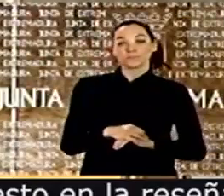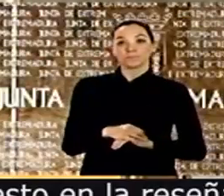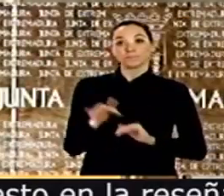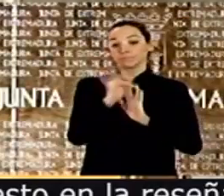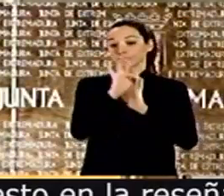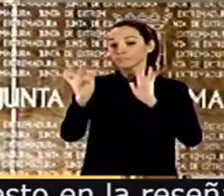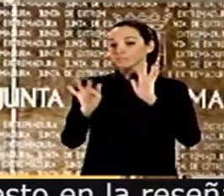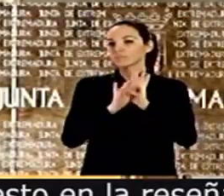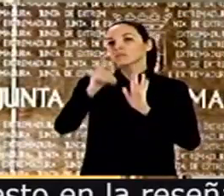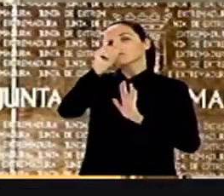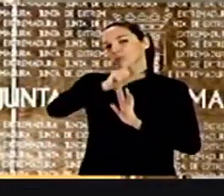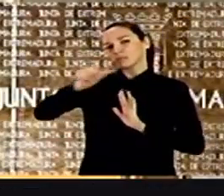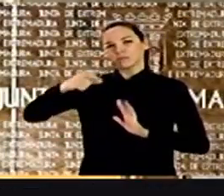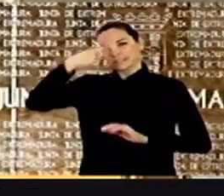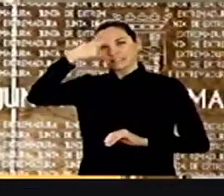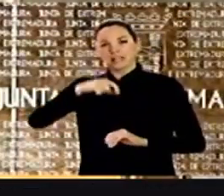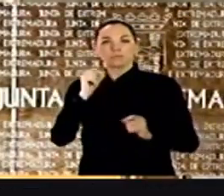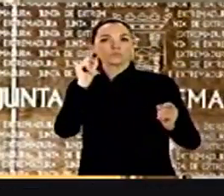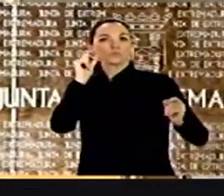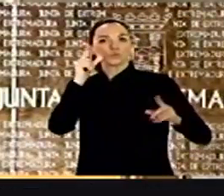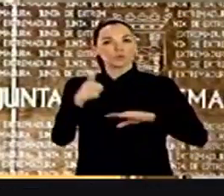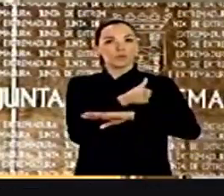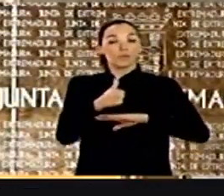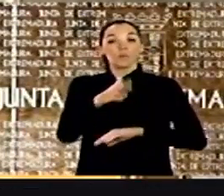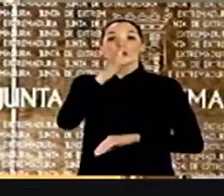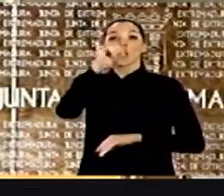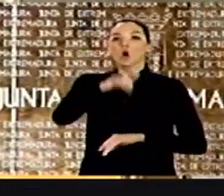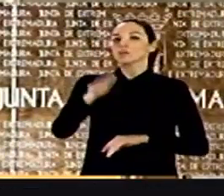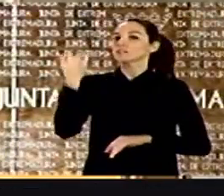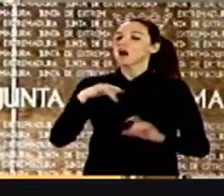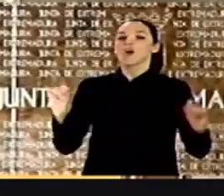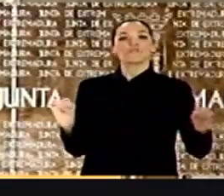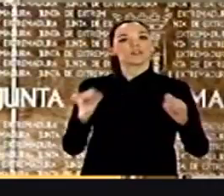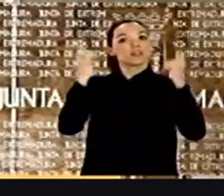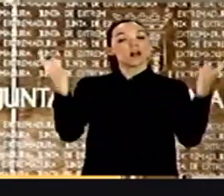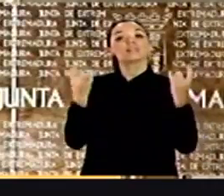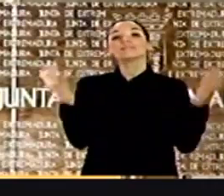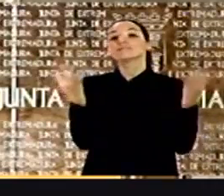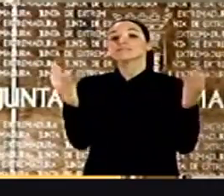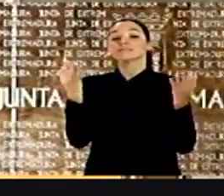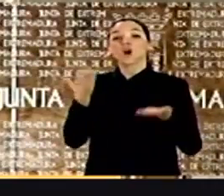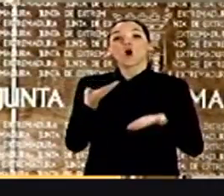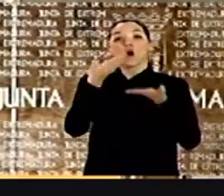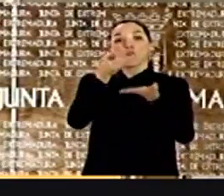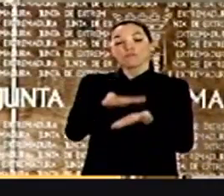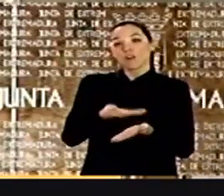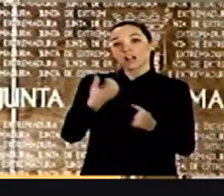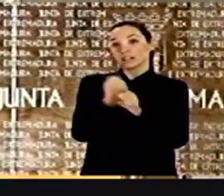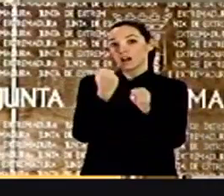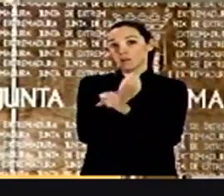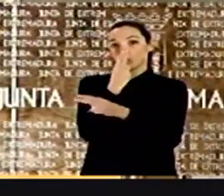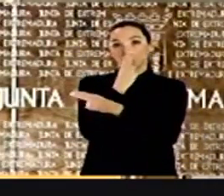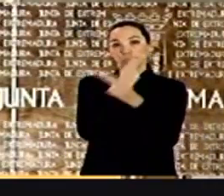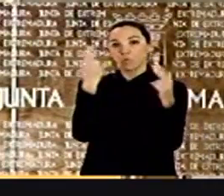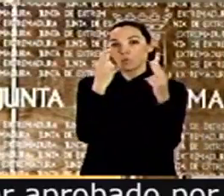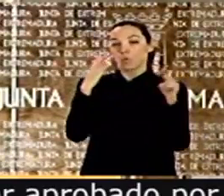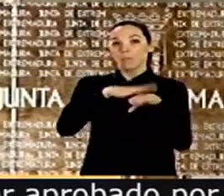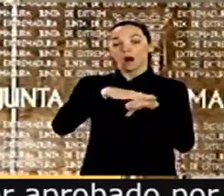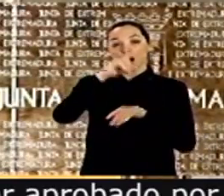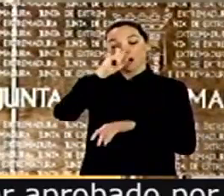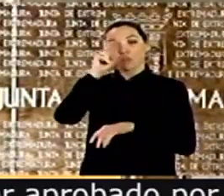formalidad necesaria al ser aprobado por el Consejo de Gobierno. Se trata de la oferta de empleo público para el año 2018, como ya les